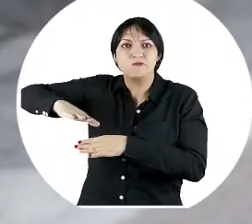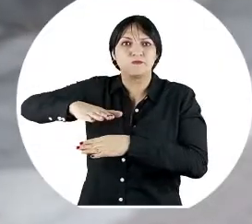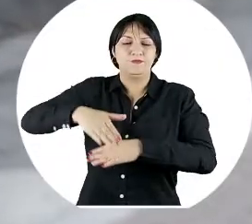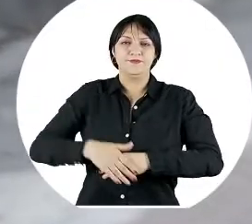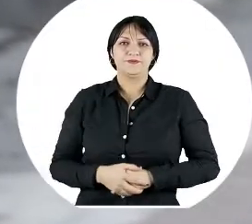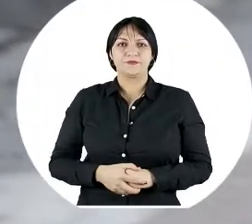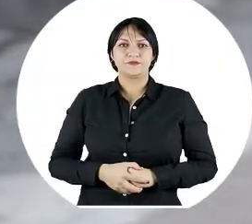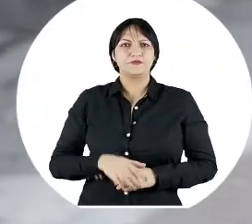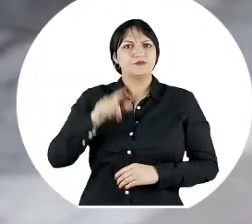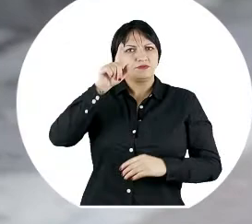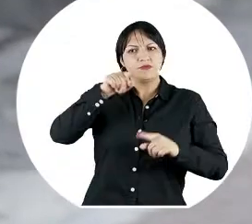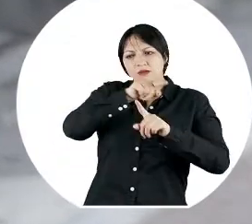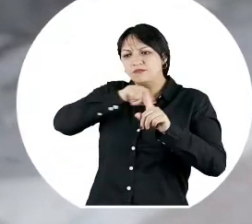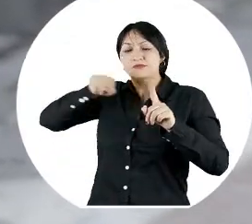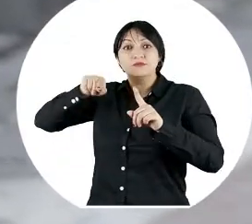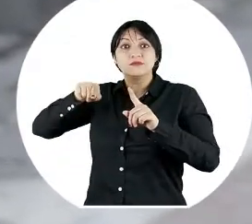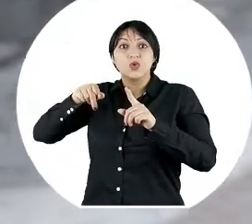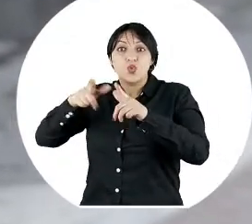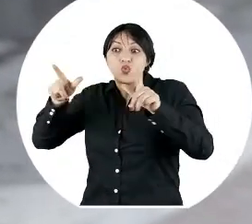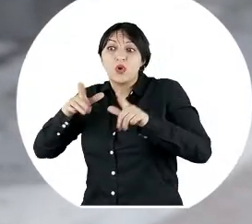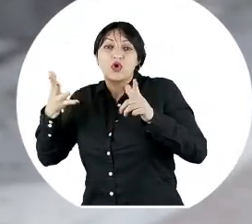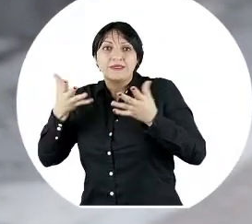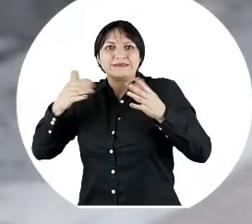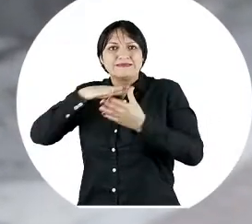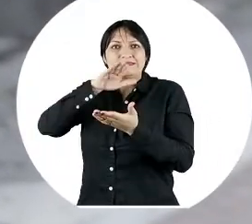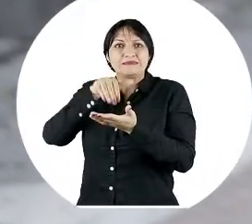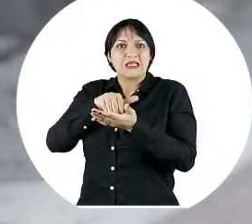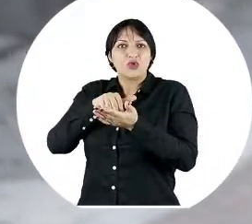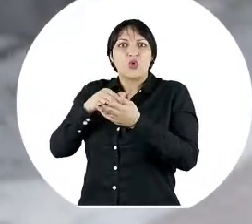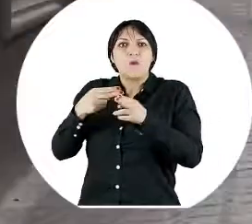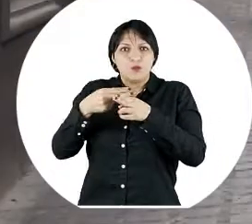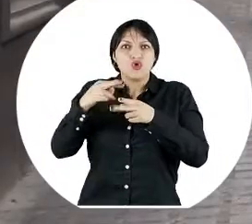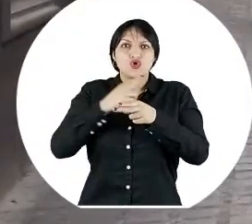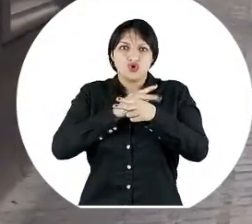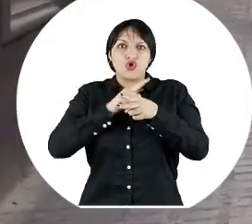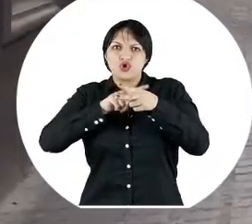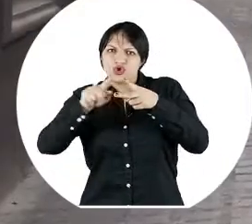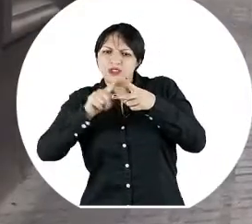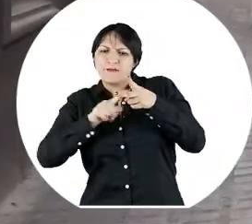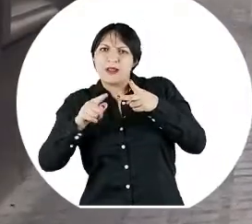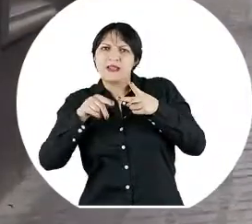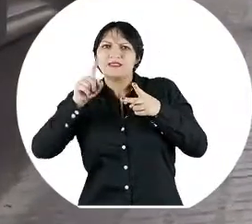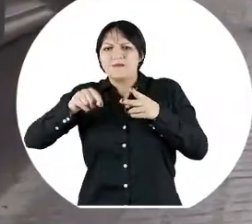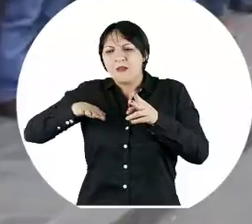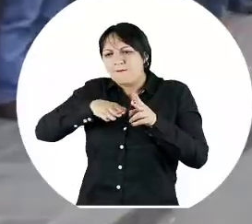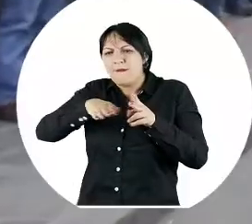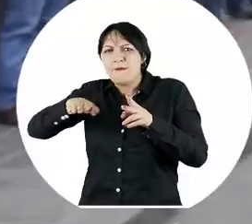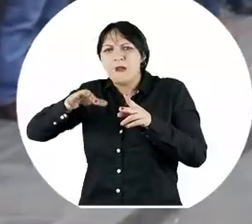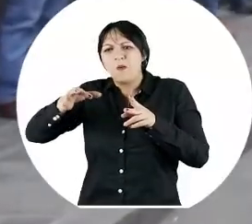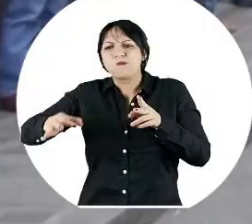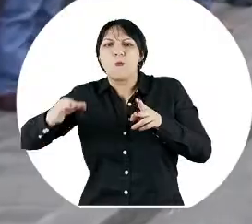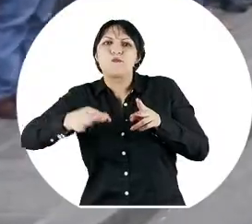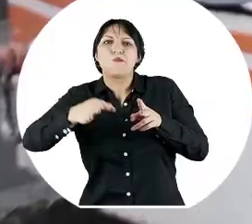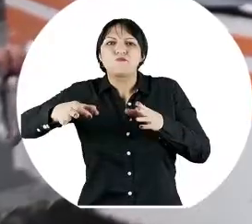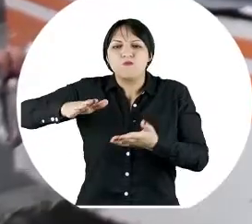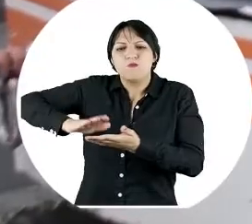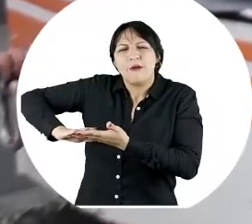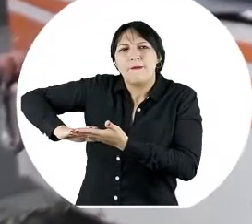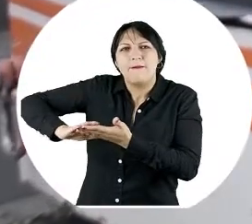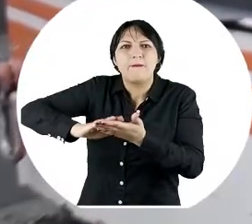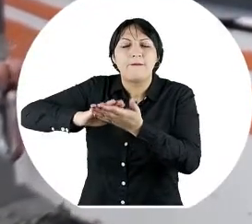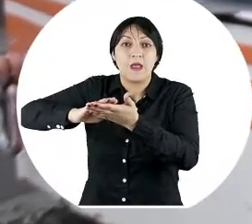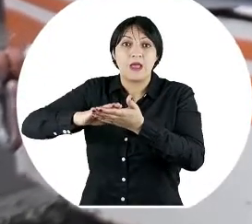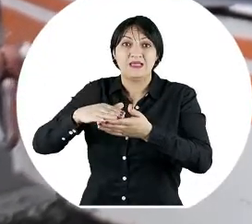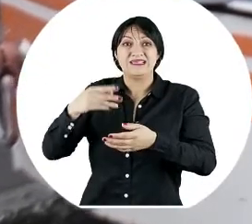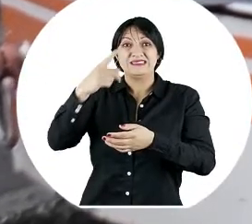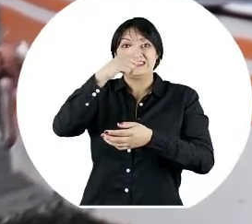centro, de la misma forma como en 2 semanas iniciaremos con nuevamente un reparcheo para mejorar la malla vial urbana. Esta inversión con